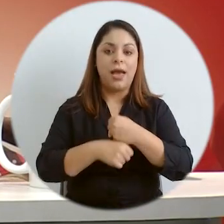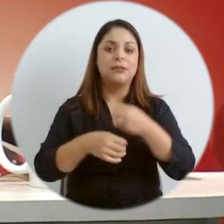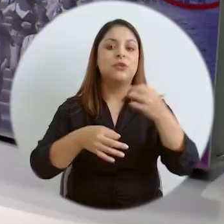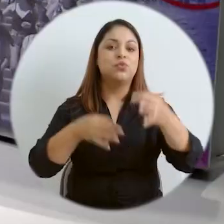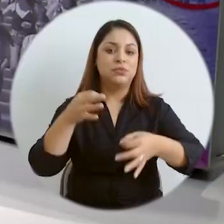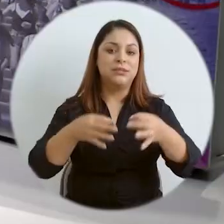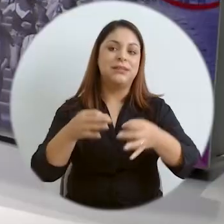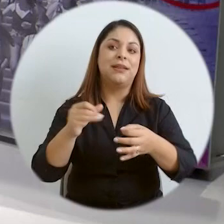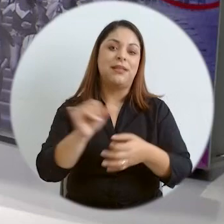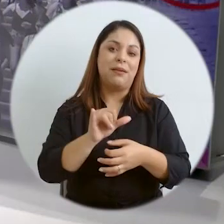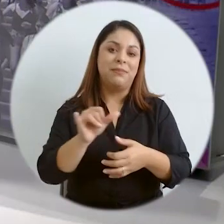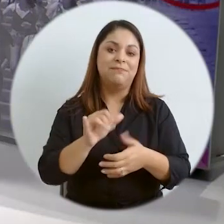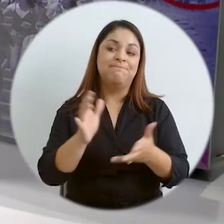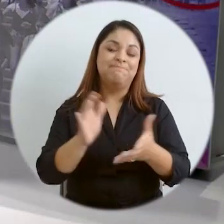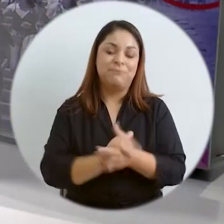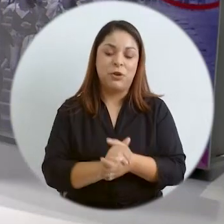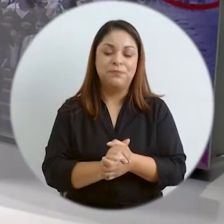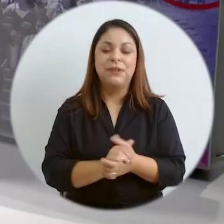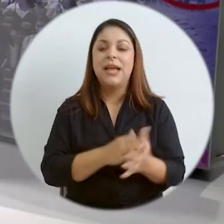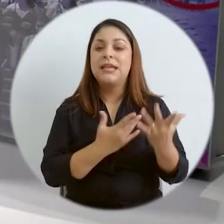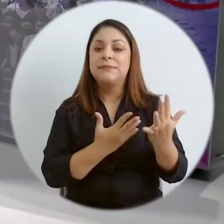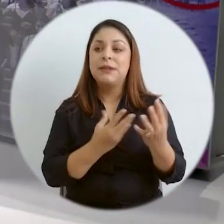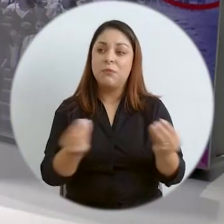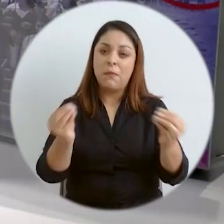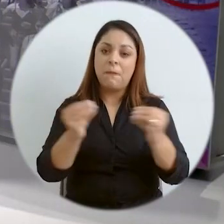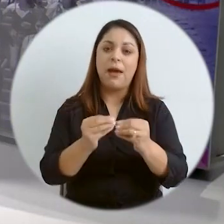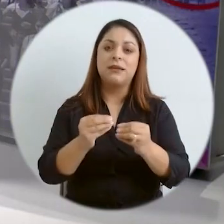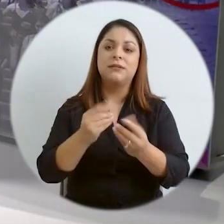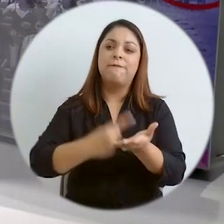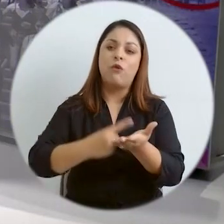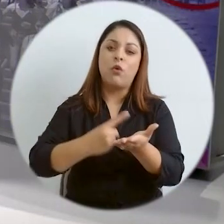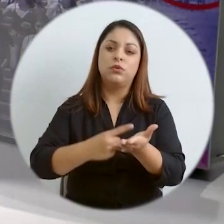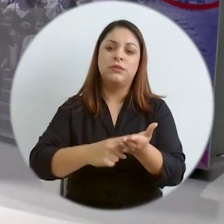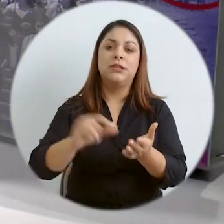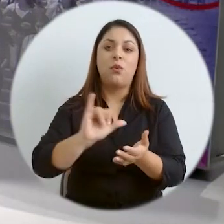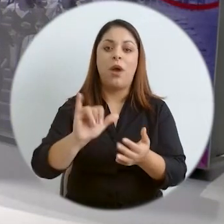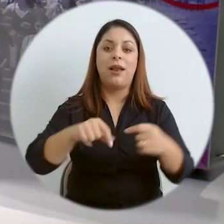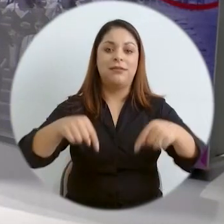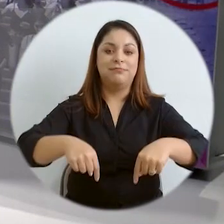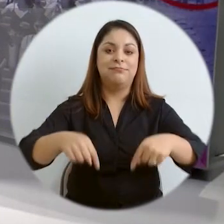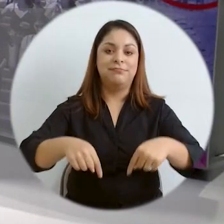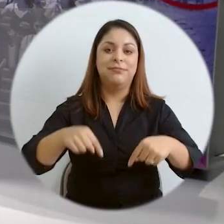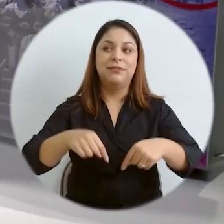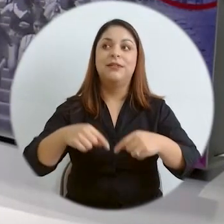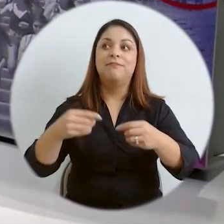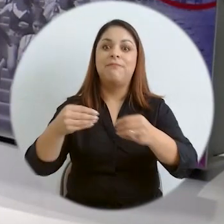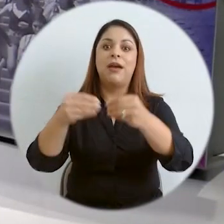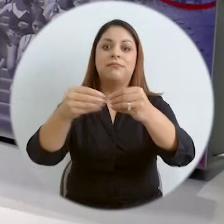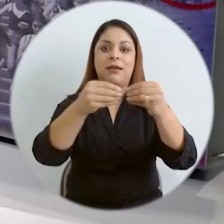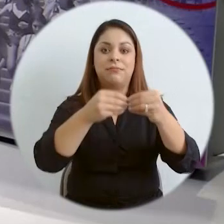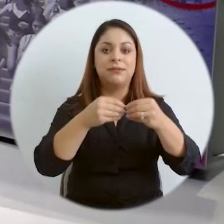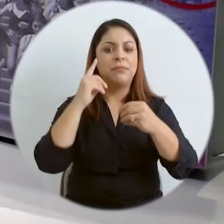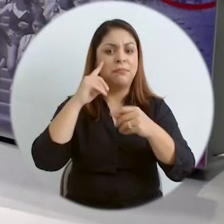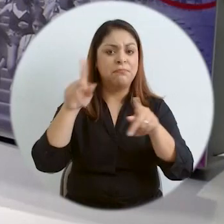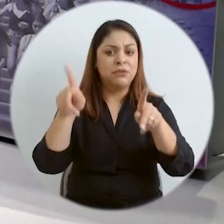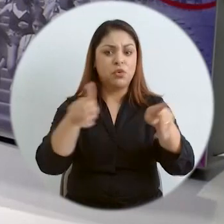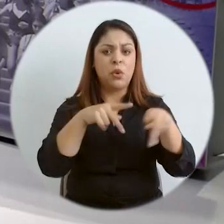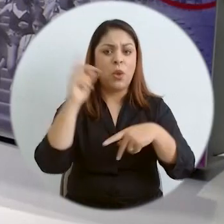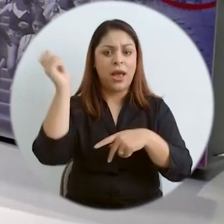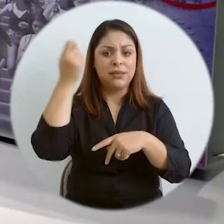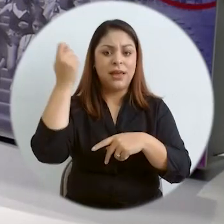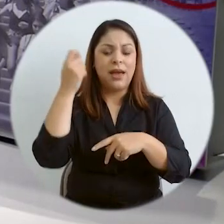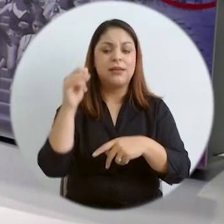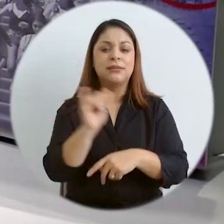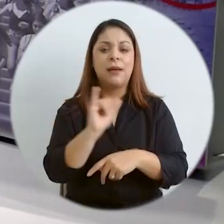también. Esperemos que más foros como este se repliquen en todo el país, principalmente ojalá entre la gente guanacasteca, para que también la gente se